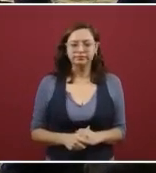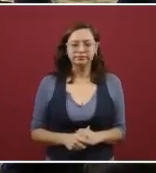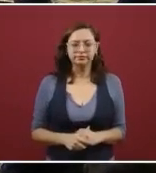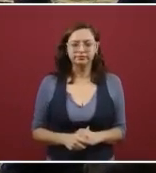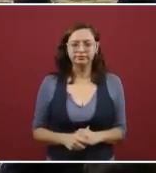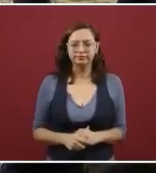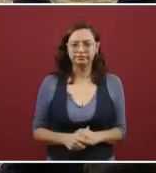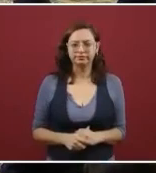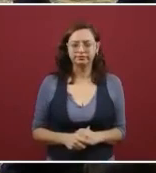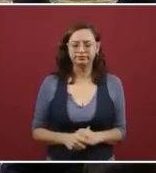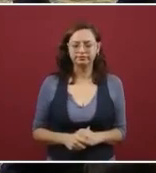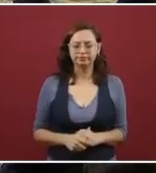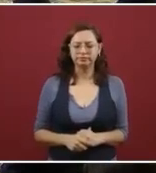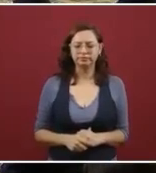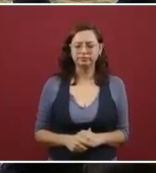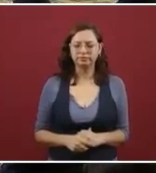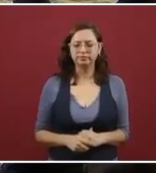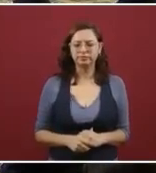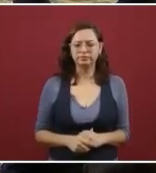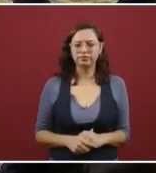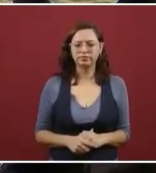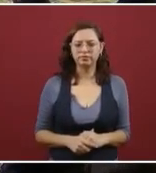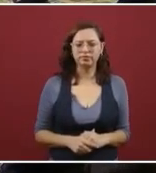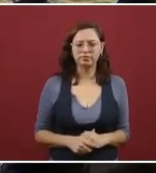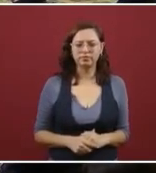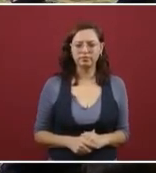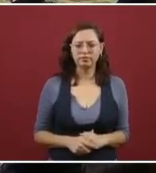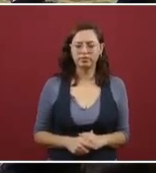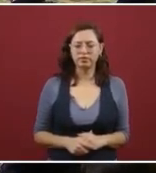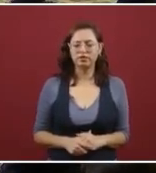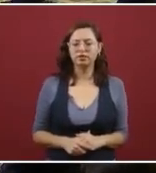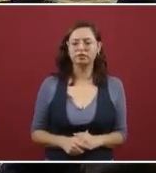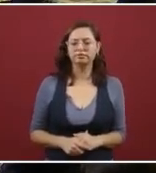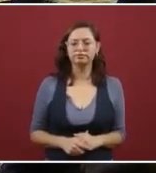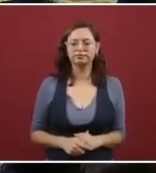Bueno, este es importante porque es el inventario de gasolinas,